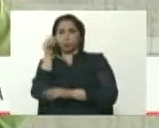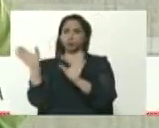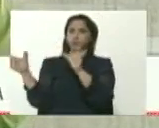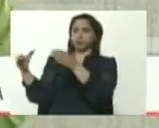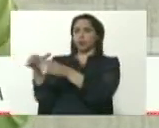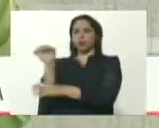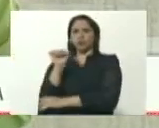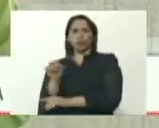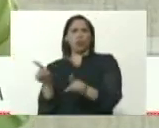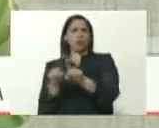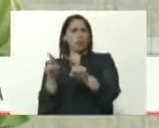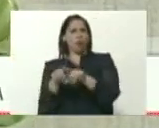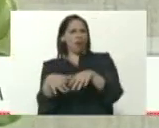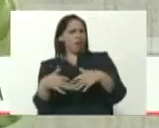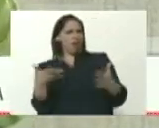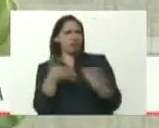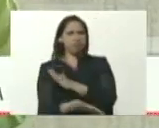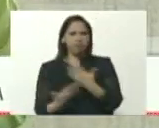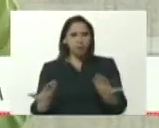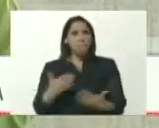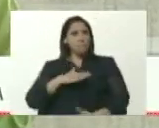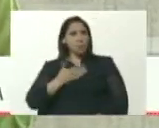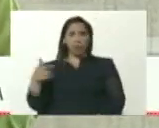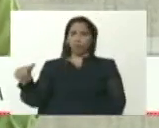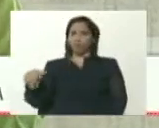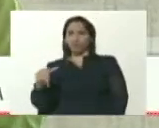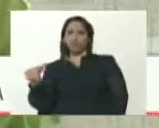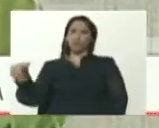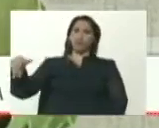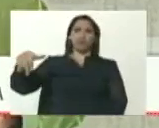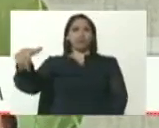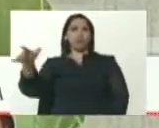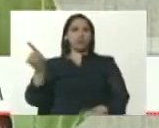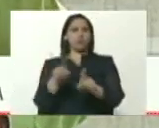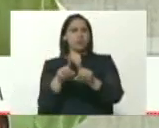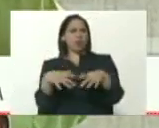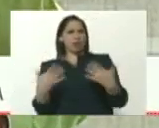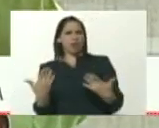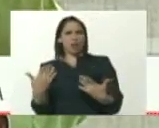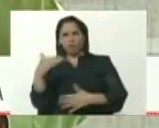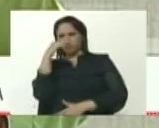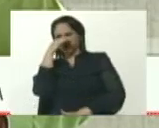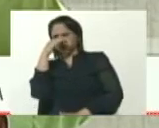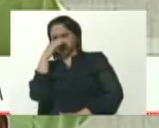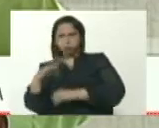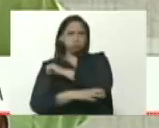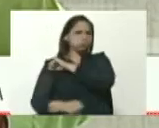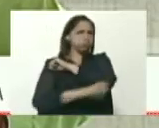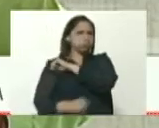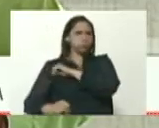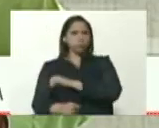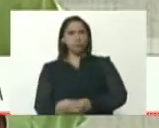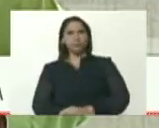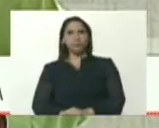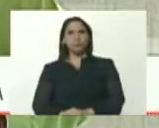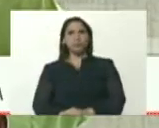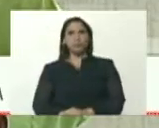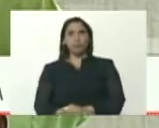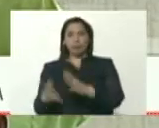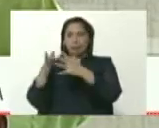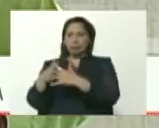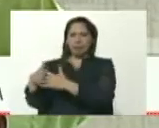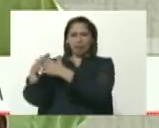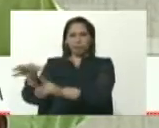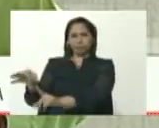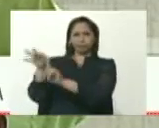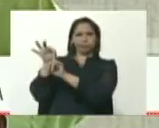sur, ¿ah? Pudiera pasar por ahí. Tremendo bandido, tremendo criminal que Estados Unidos eligió